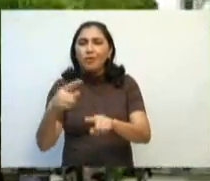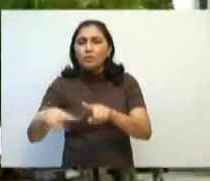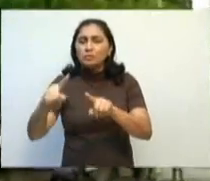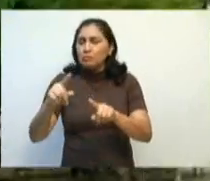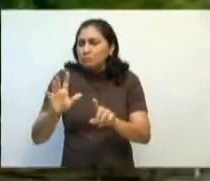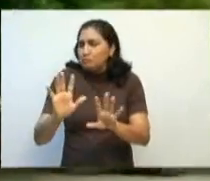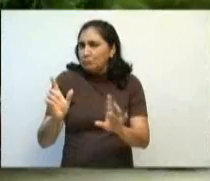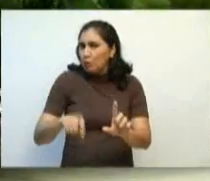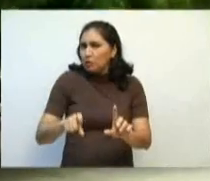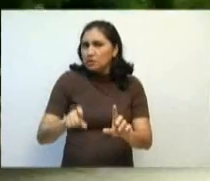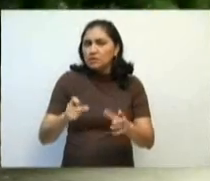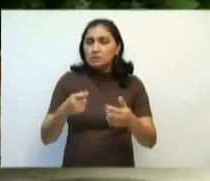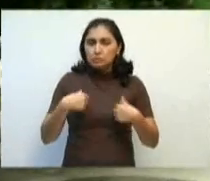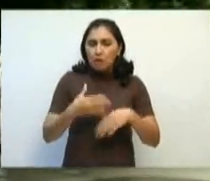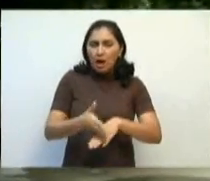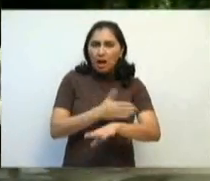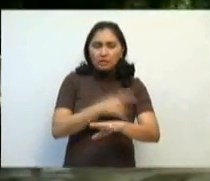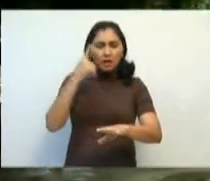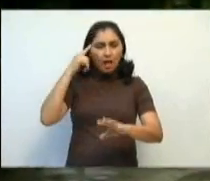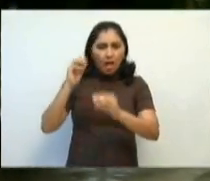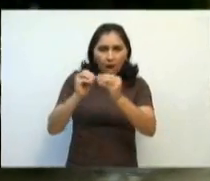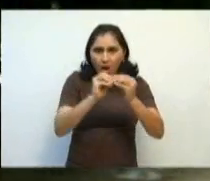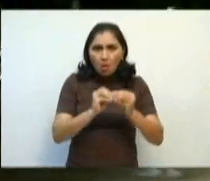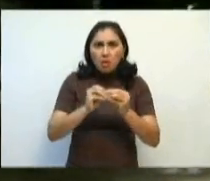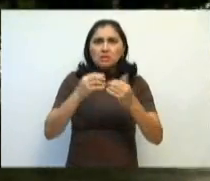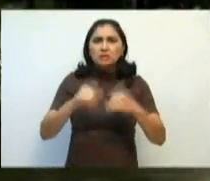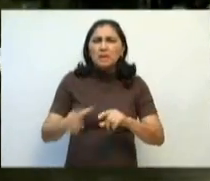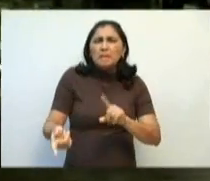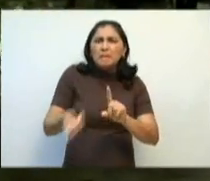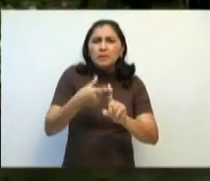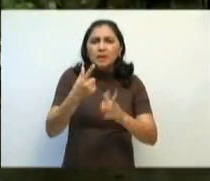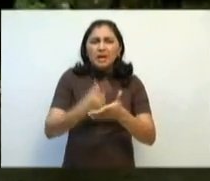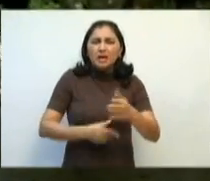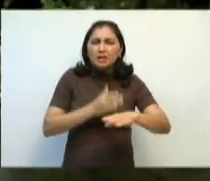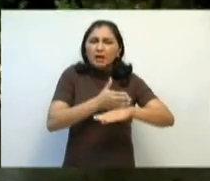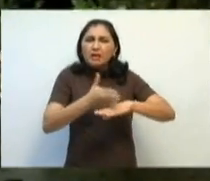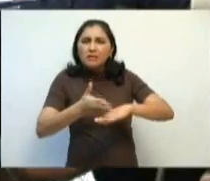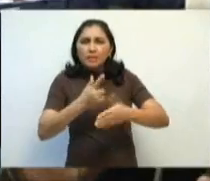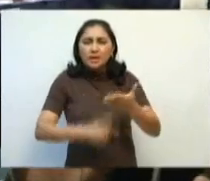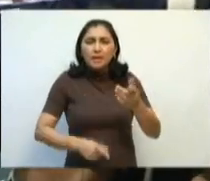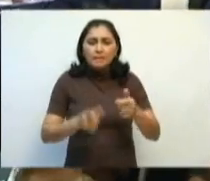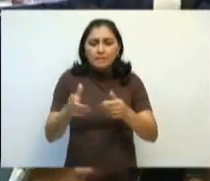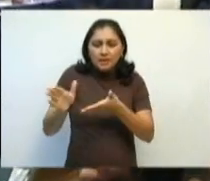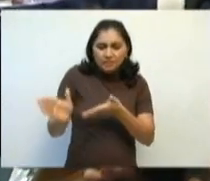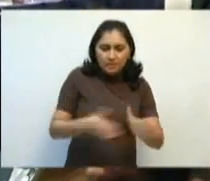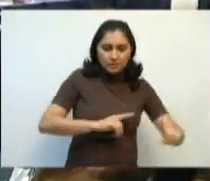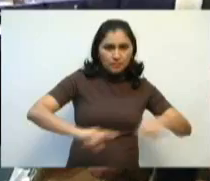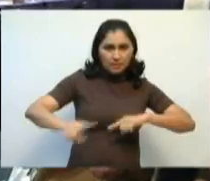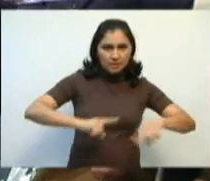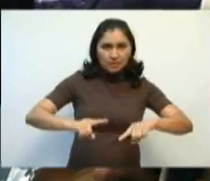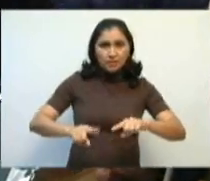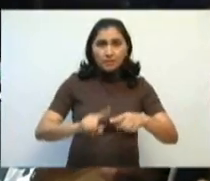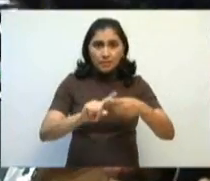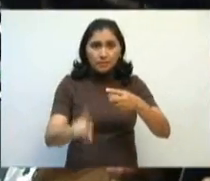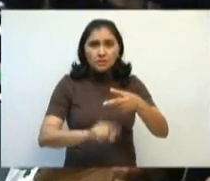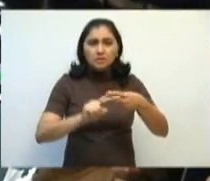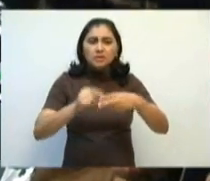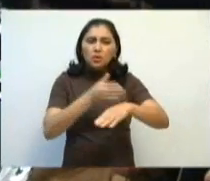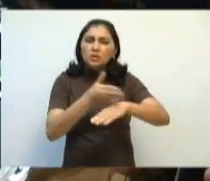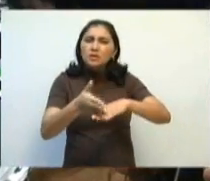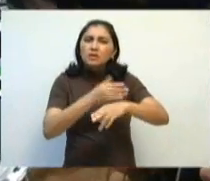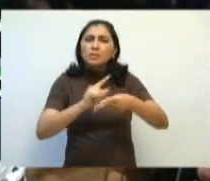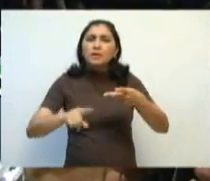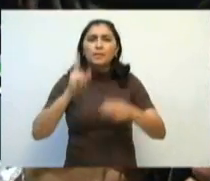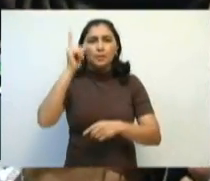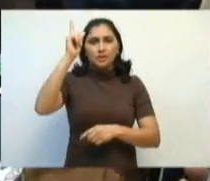alcance. Pero me parece que hemos llegado a conclusiones. Primera etapa, planificación y administrativa. Segunda